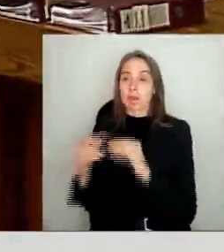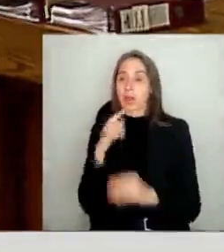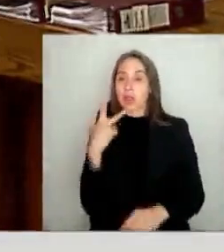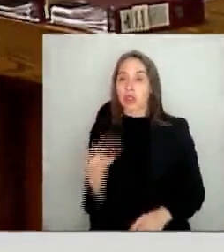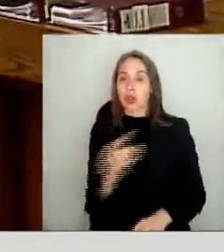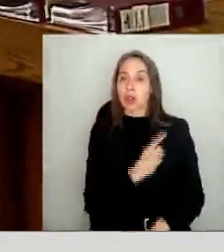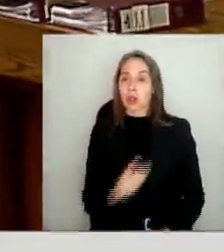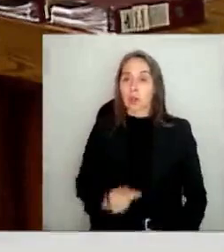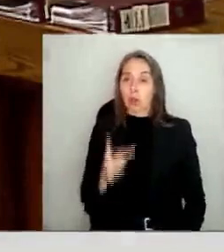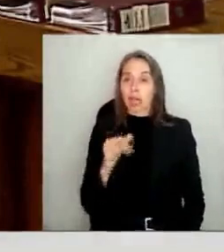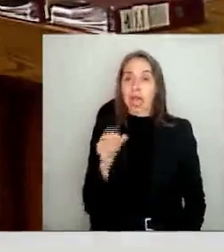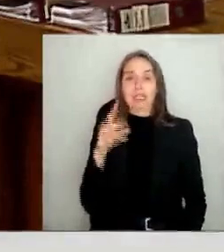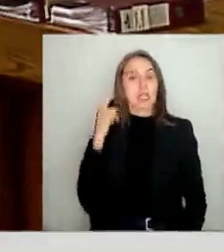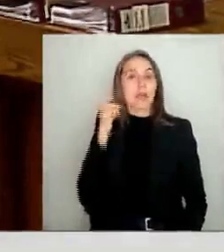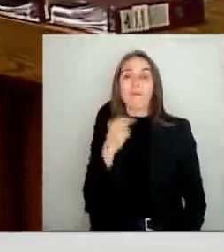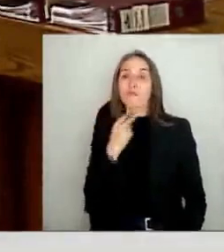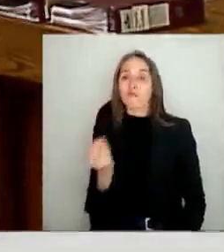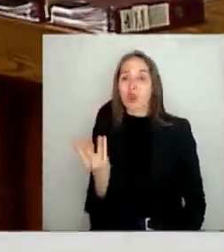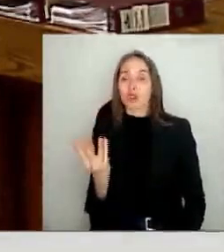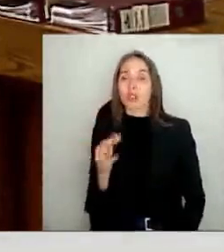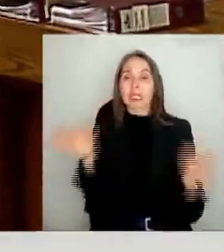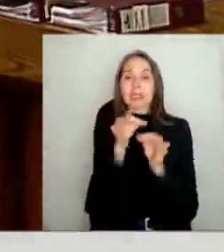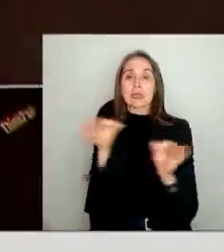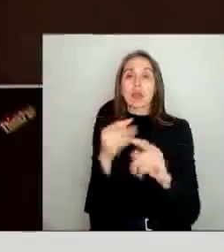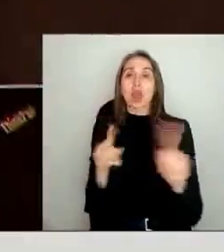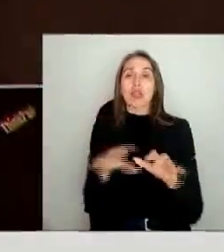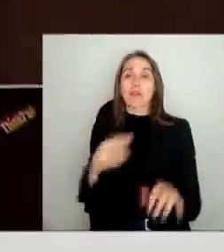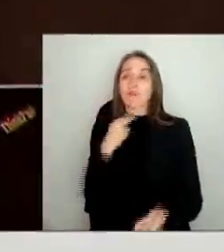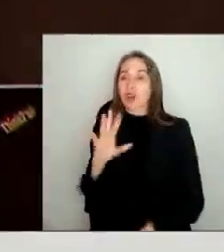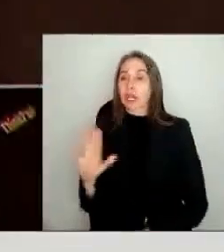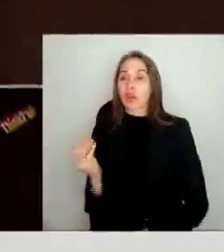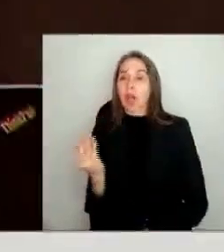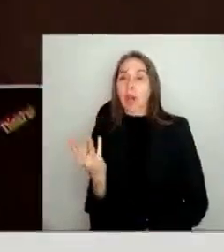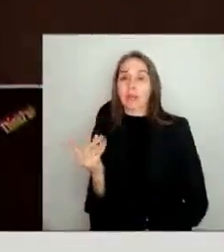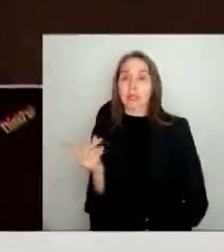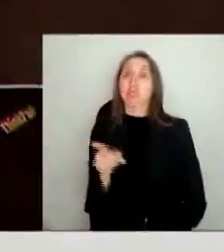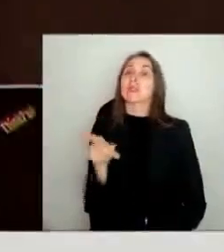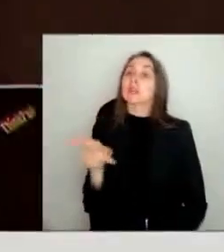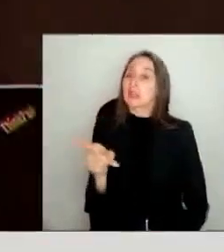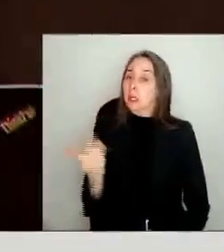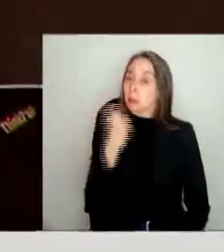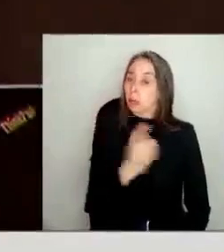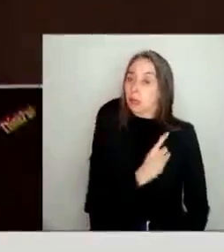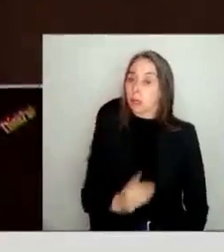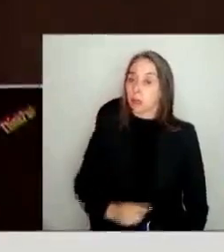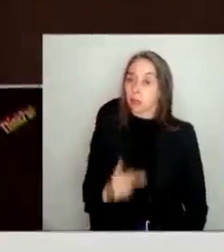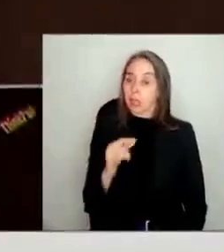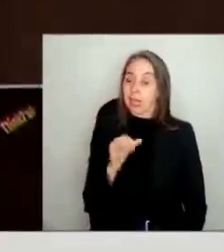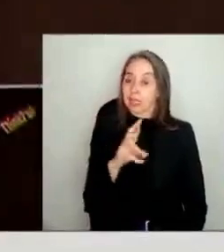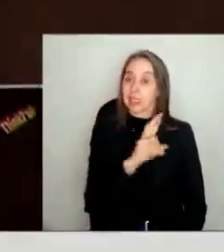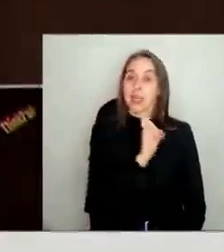una es una es otra cosa okay sobre el punto de la pregunta del diputado johanes Kaiser lo va a dar la